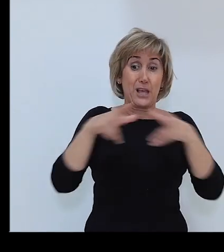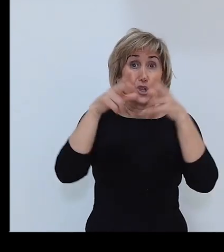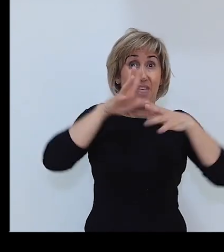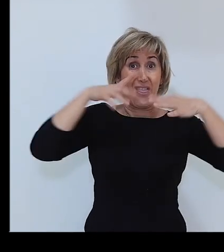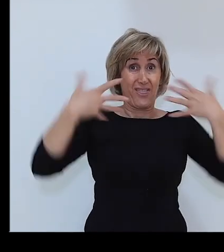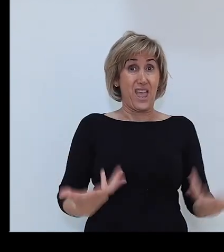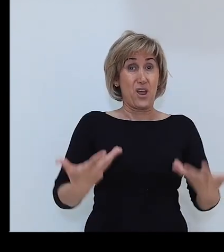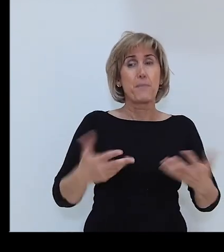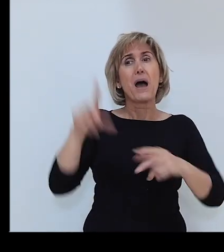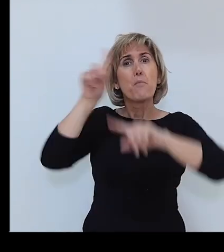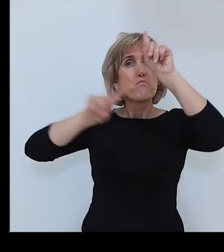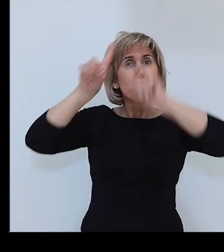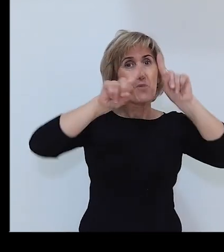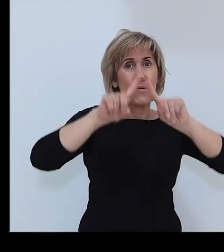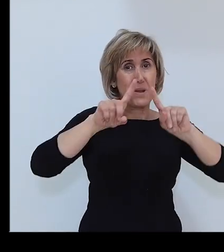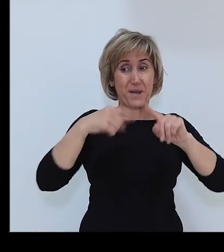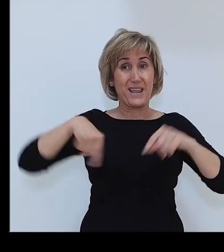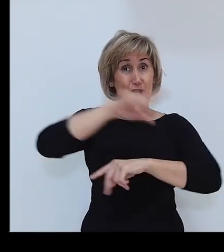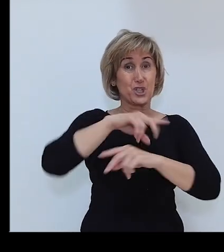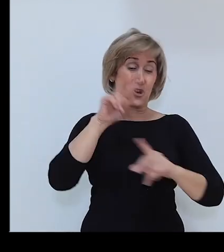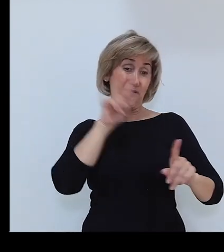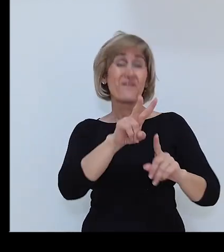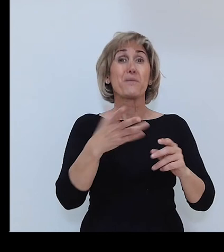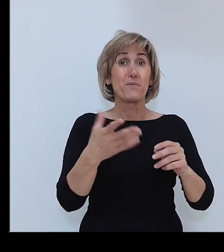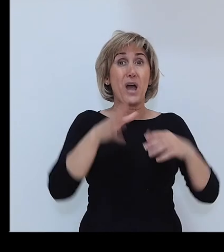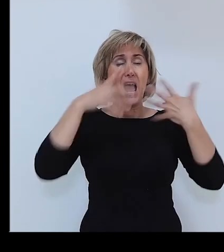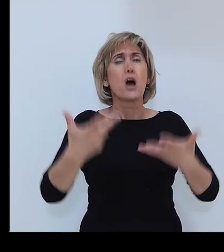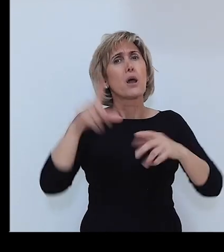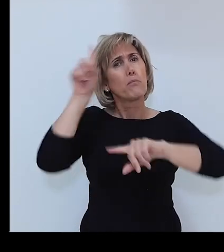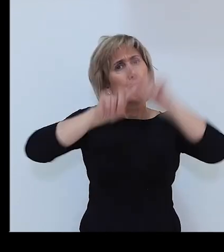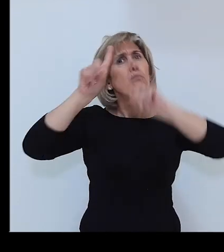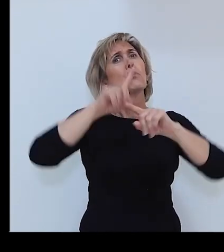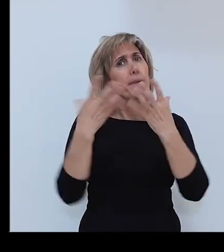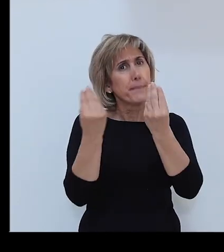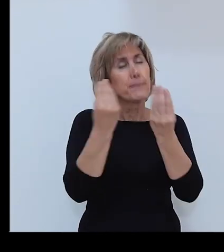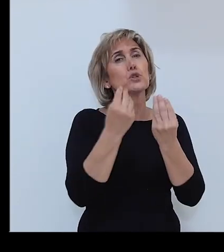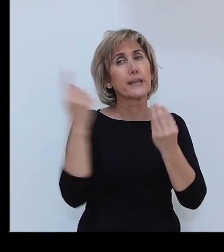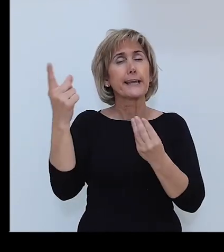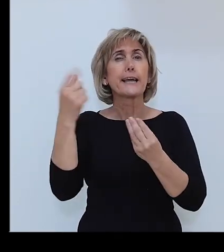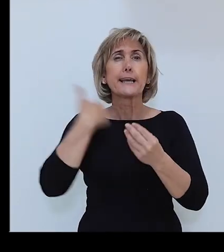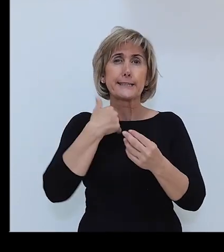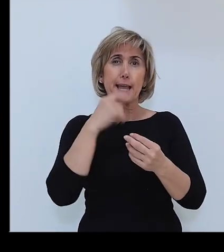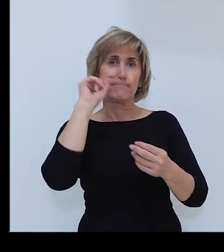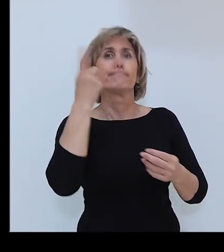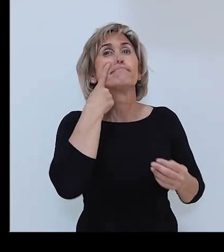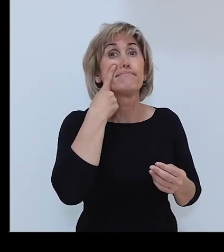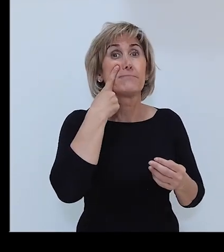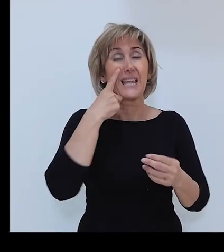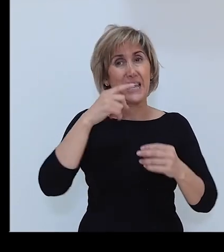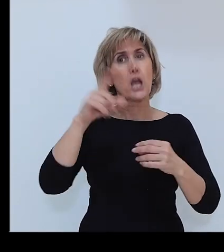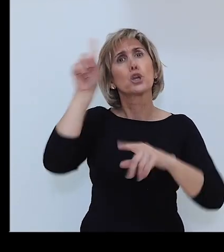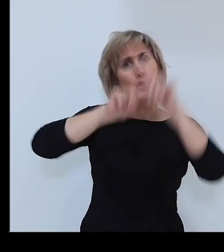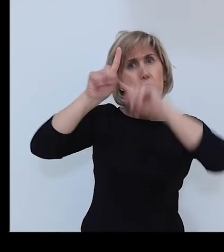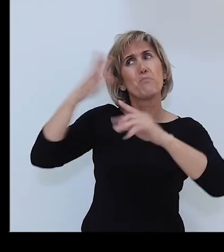sociología que nos dice cosas muy interesantes para nuestras sociedades de hoy, para los problemas tal y como los